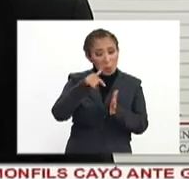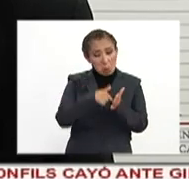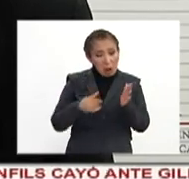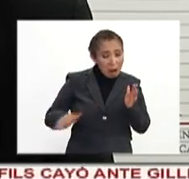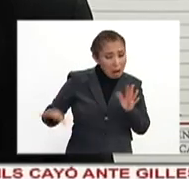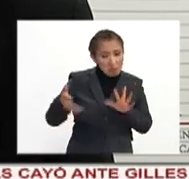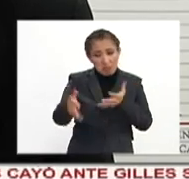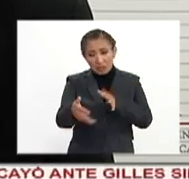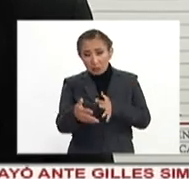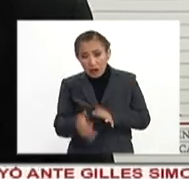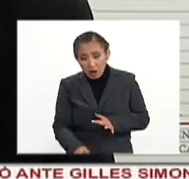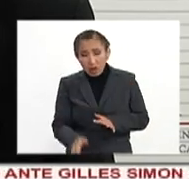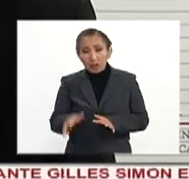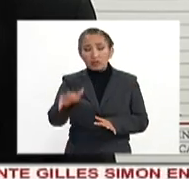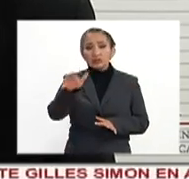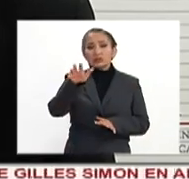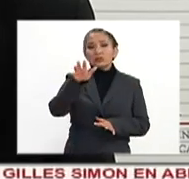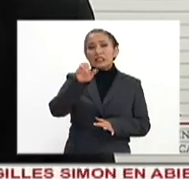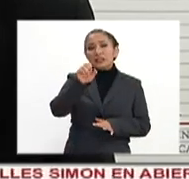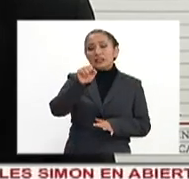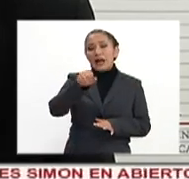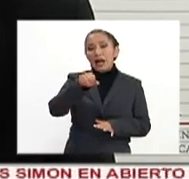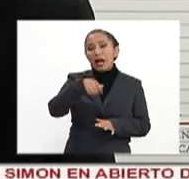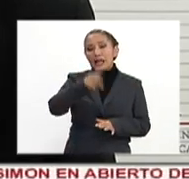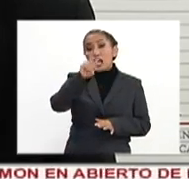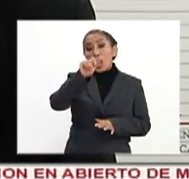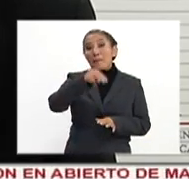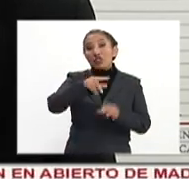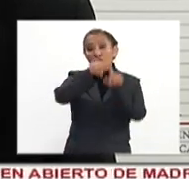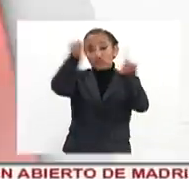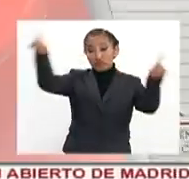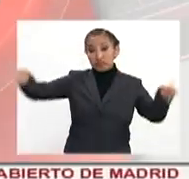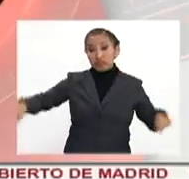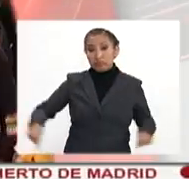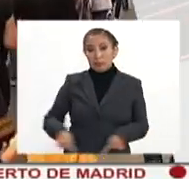zona de aproximadamente 60 kilómetros cuadrados.